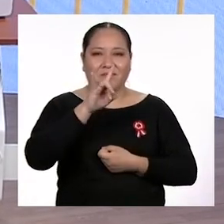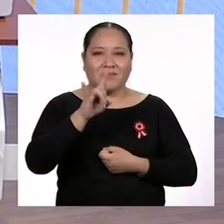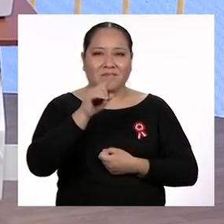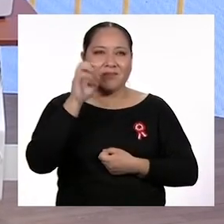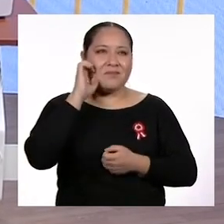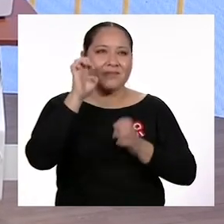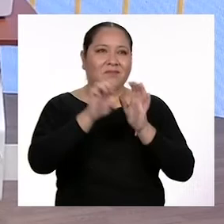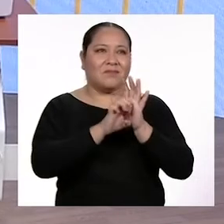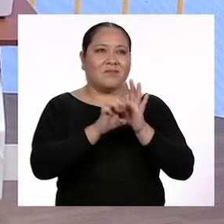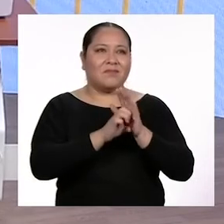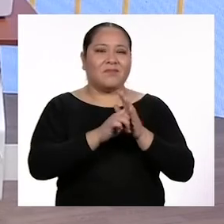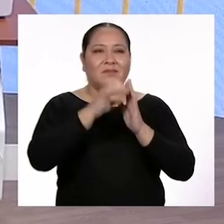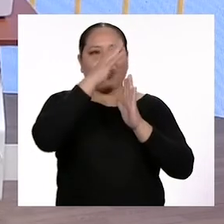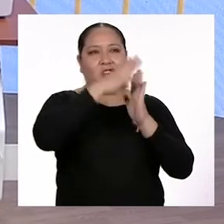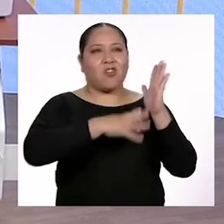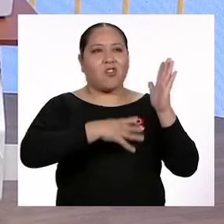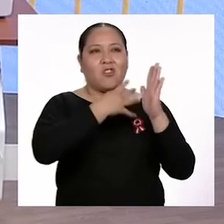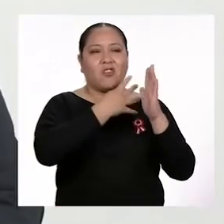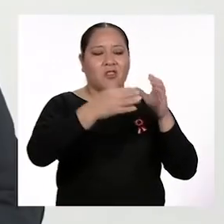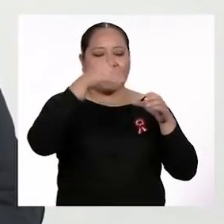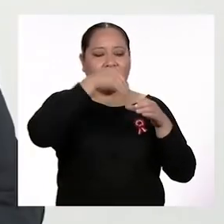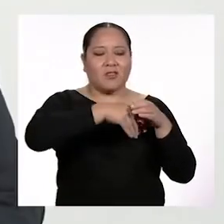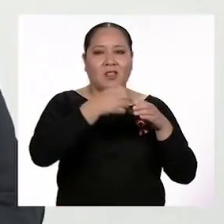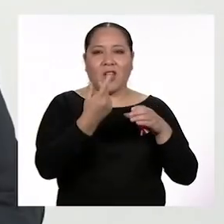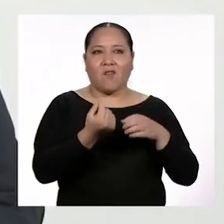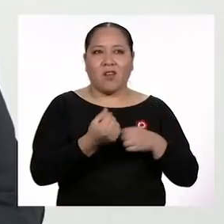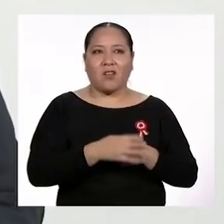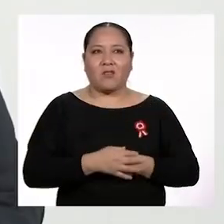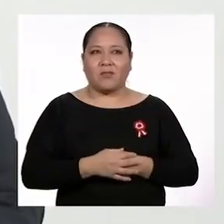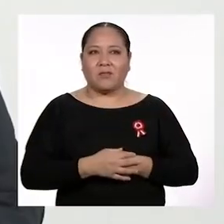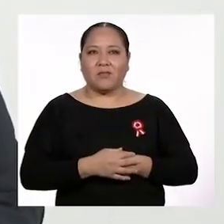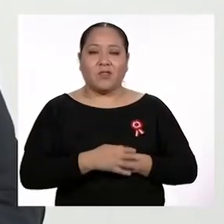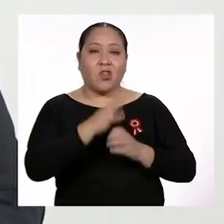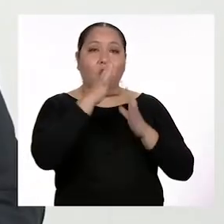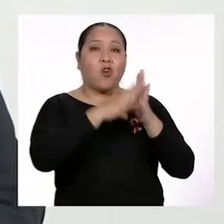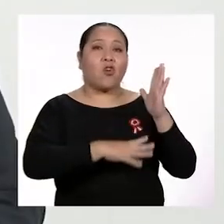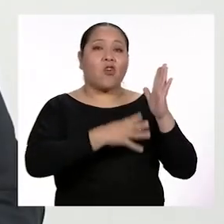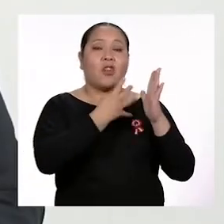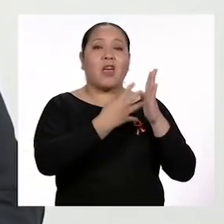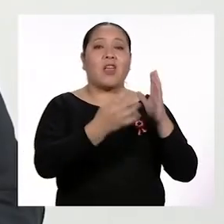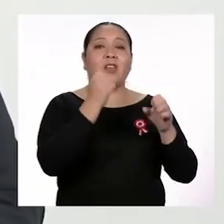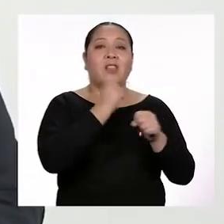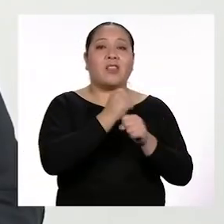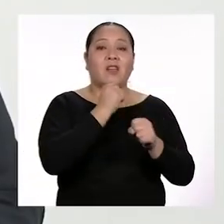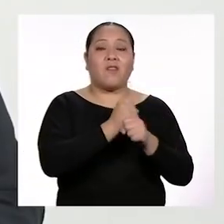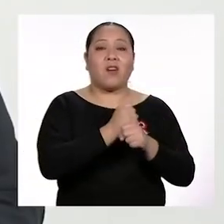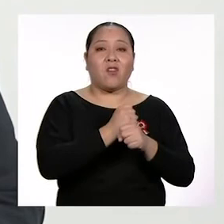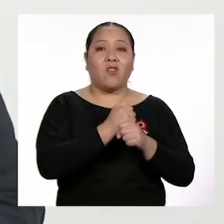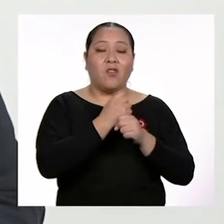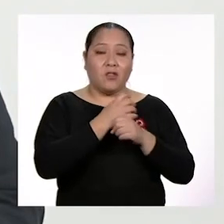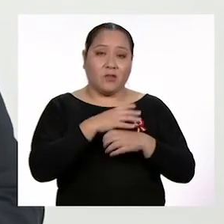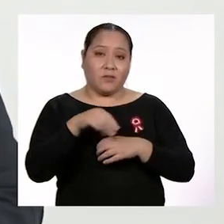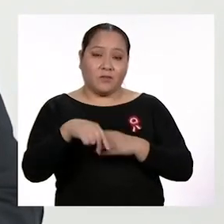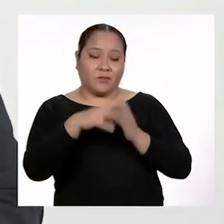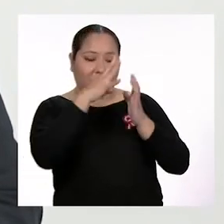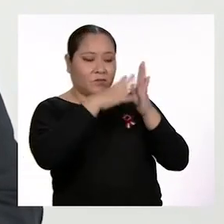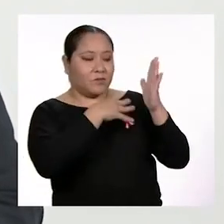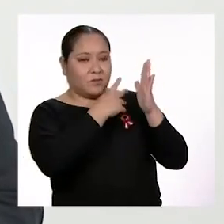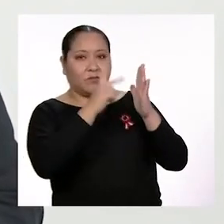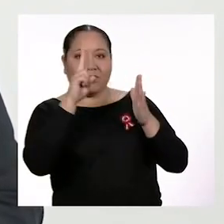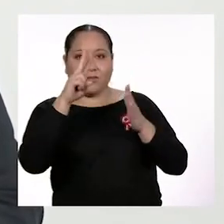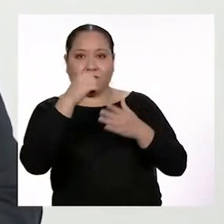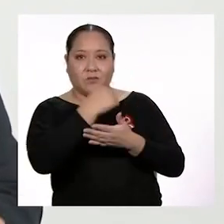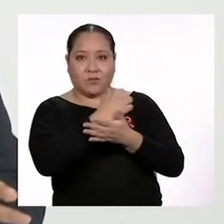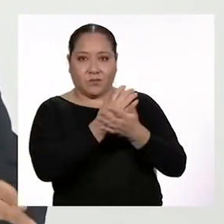Usemos de ejemplo los horarios del banco. Si el horario de trabajo en una agencia de banco está partido en